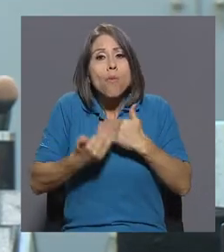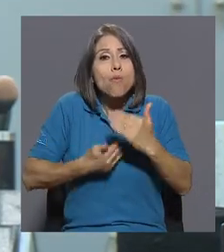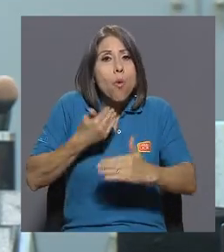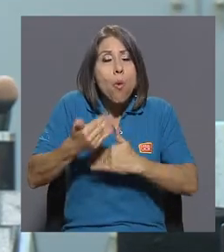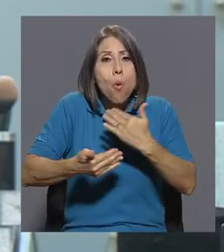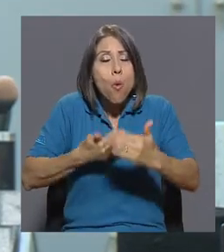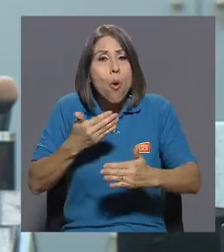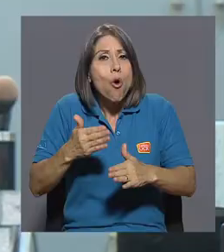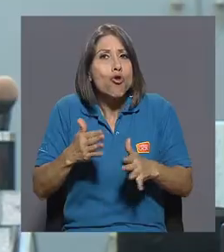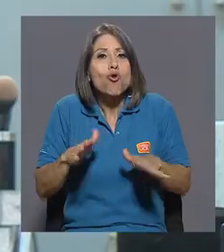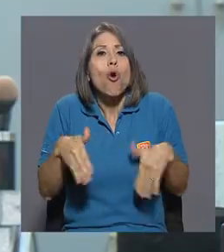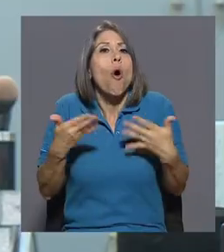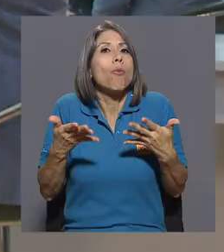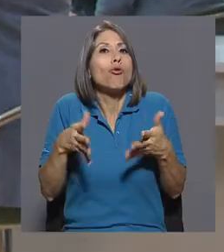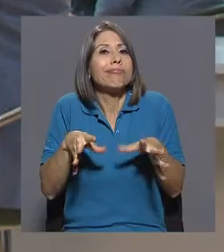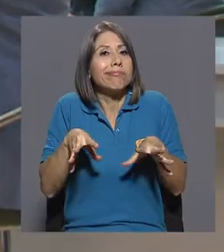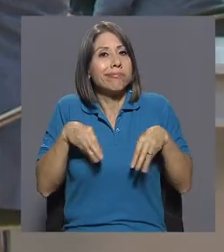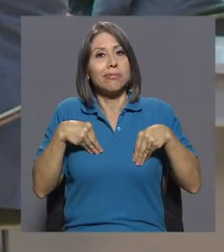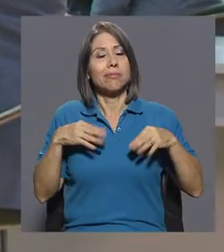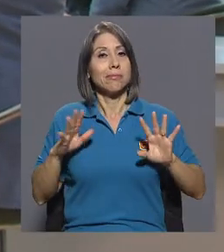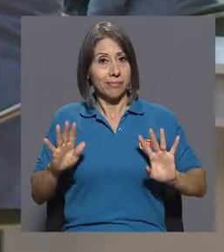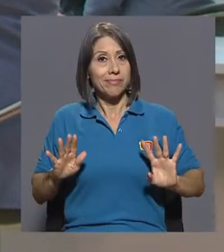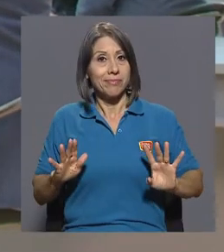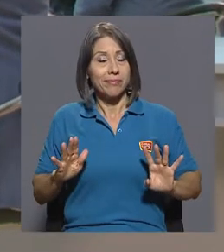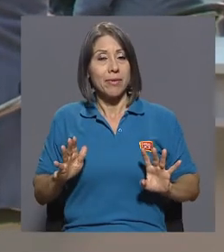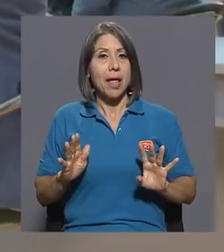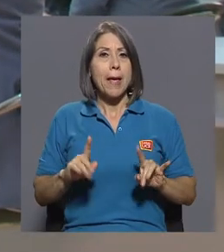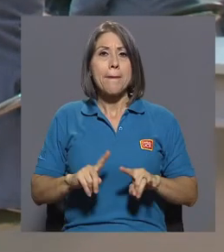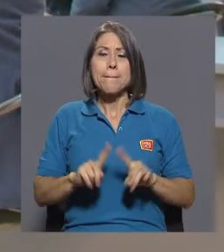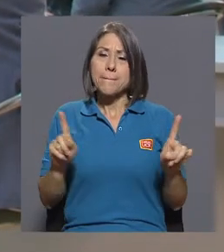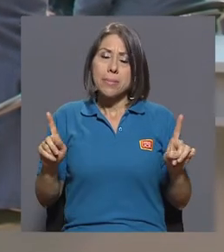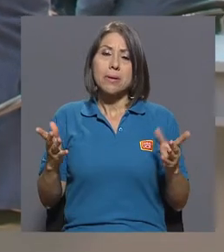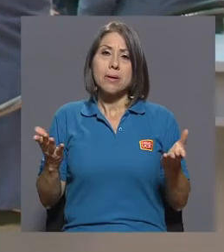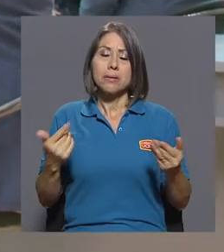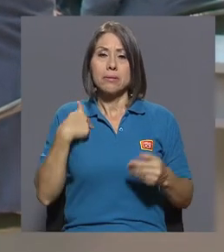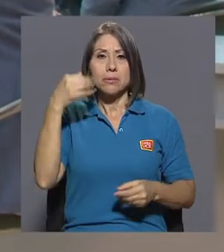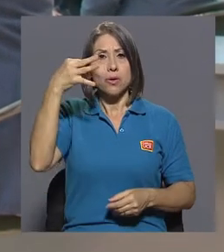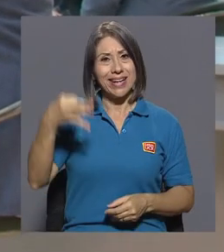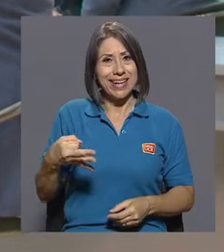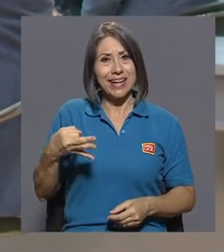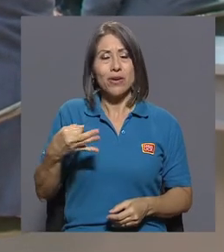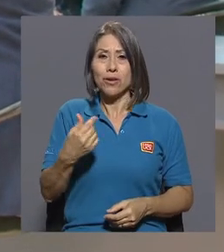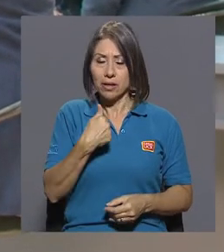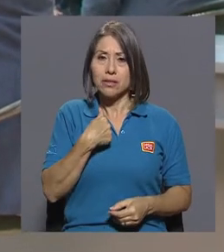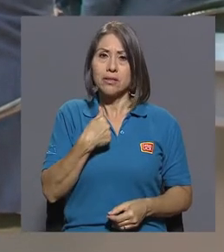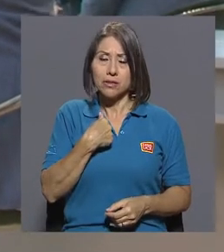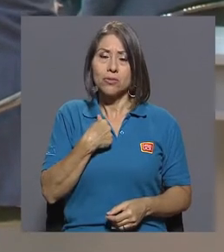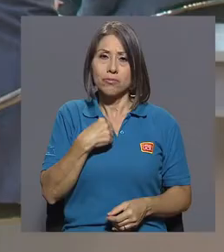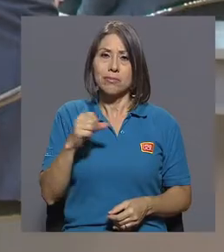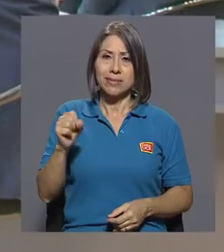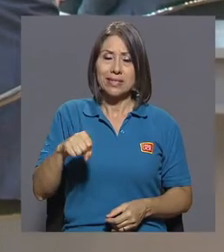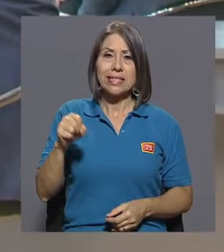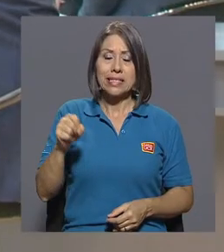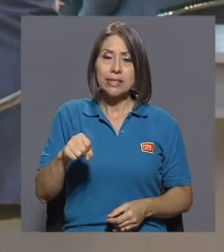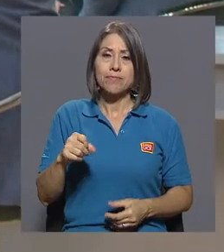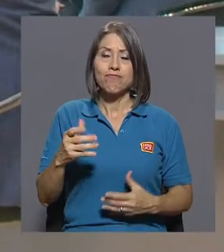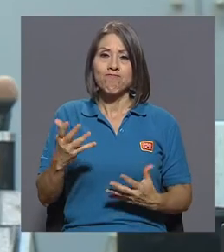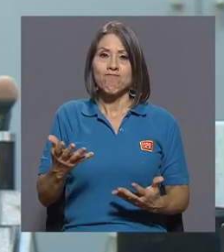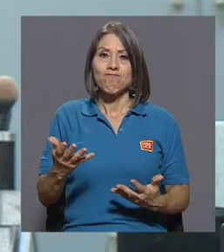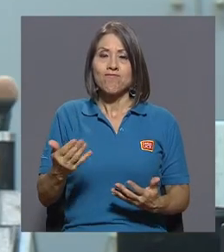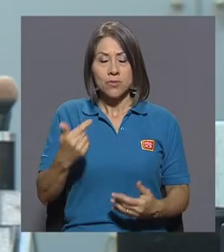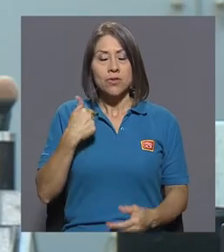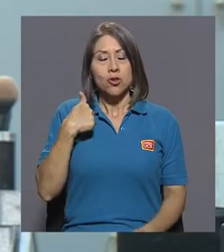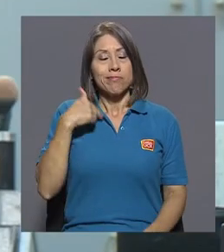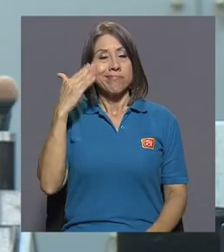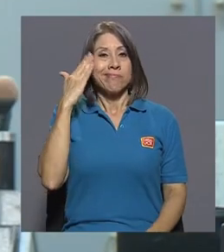cómo llevarlo. Pero como le digo, yo creo que yo sí he tenido, he sido consciente de